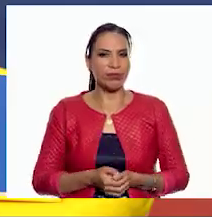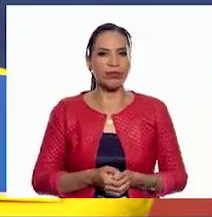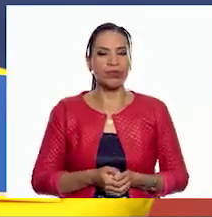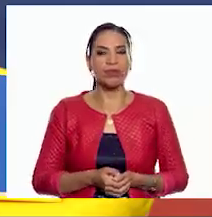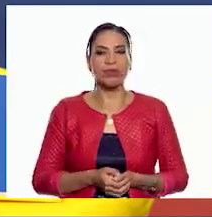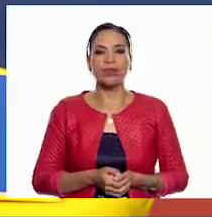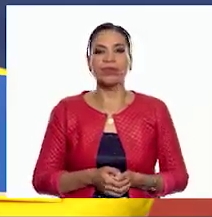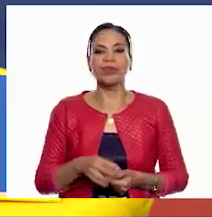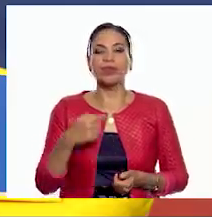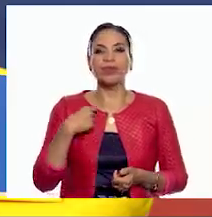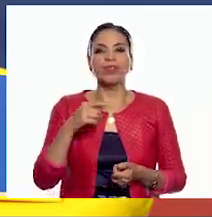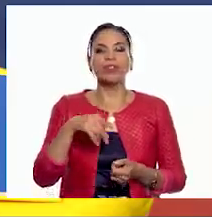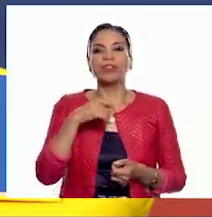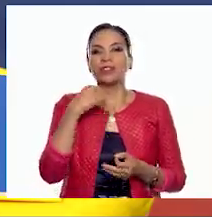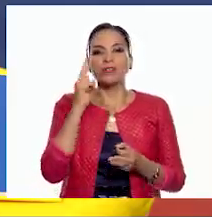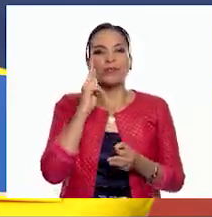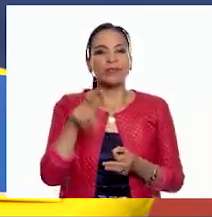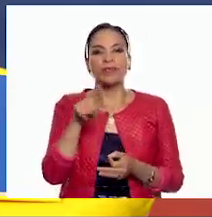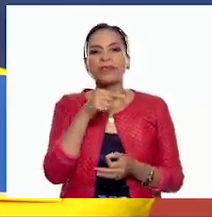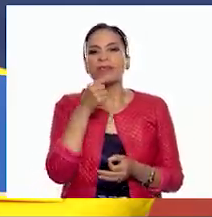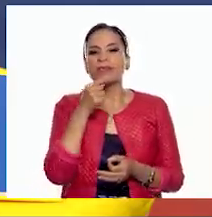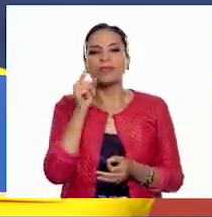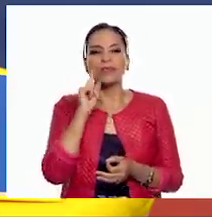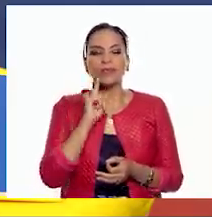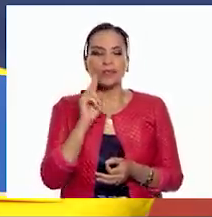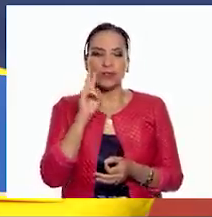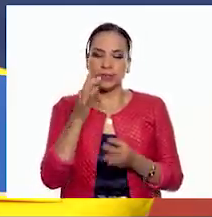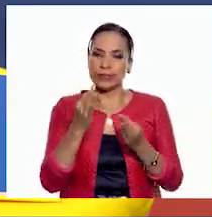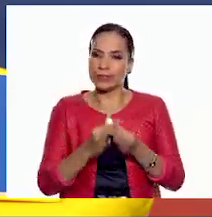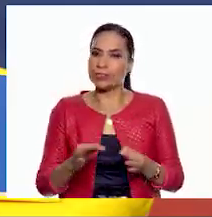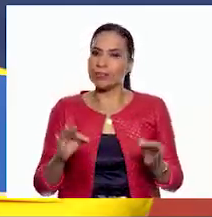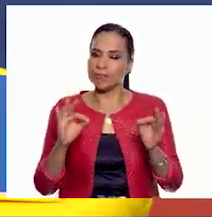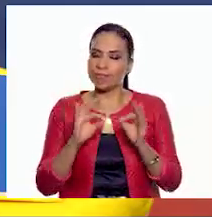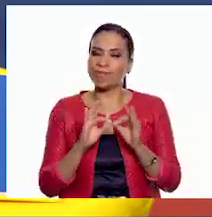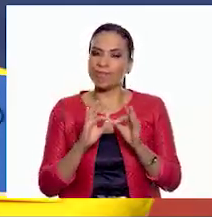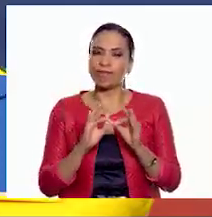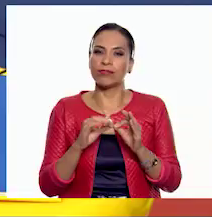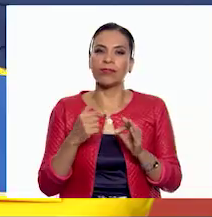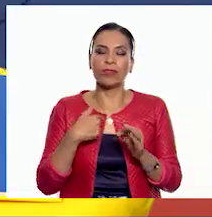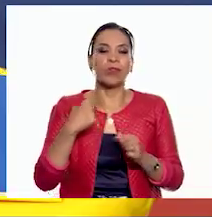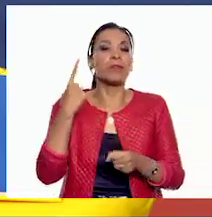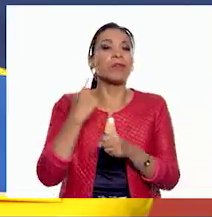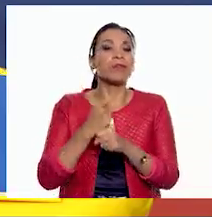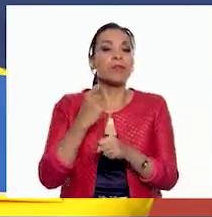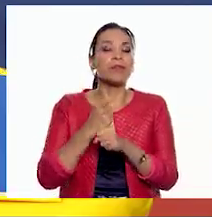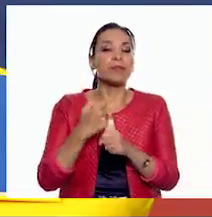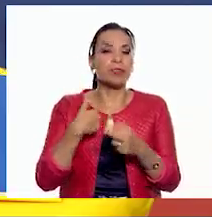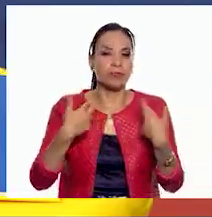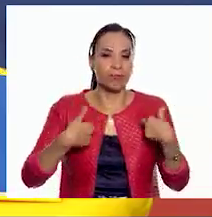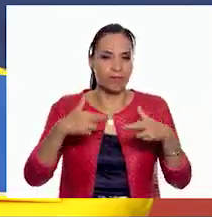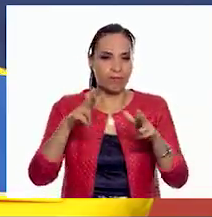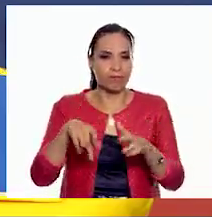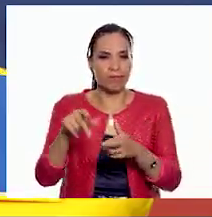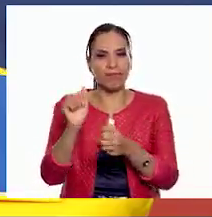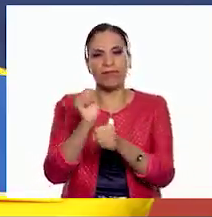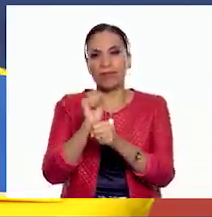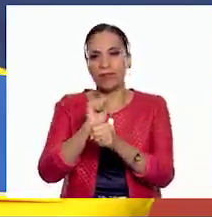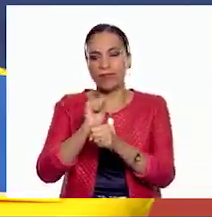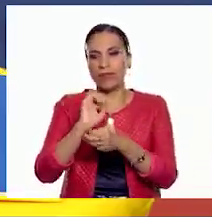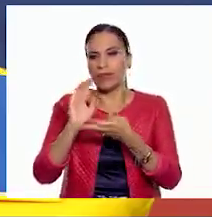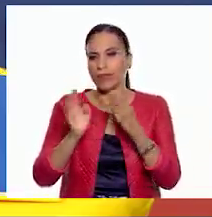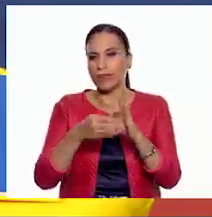Mi presencia en la vida de las niñas y niños es muy importante. Soy su primera representación artística del